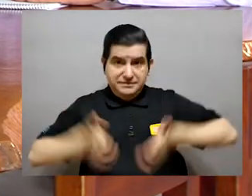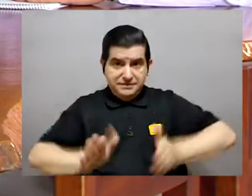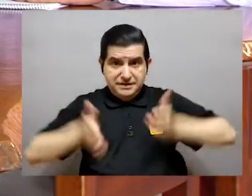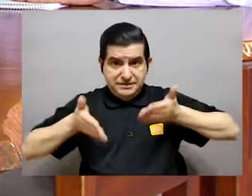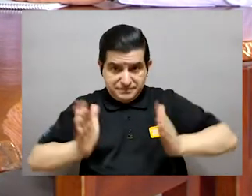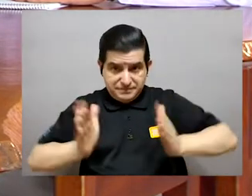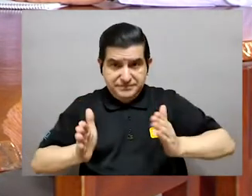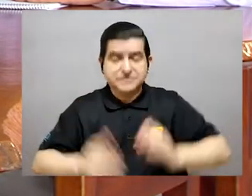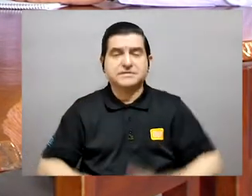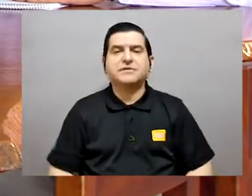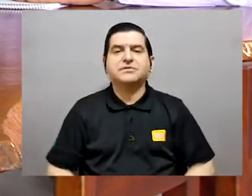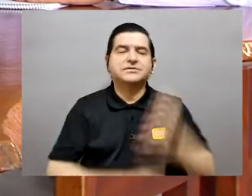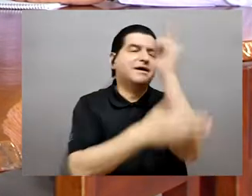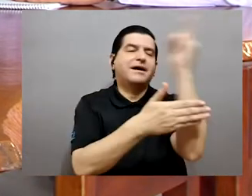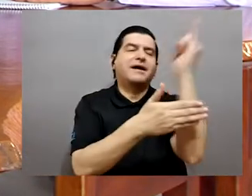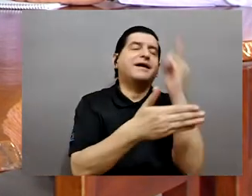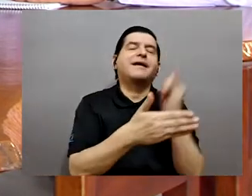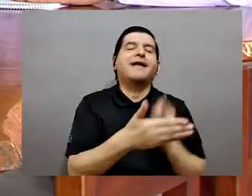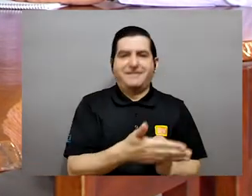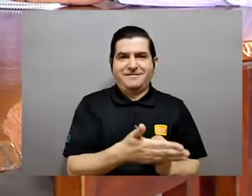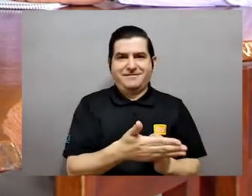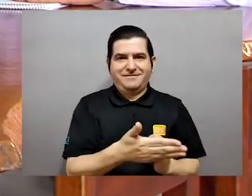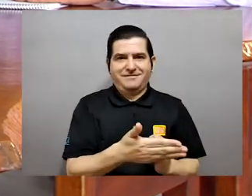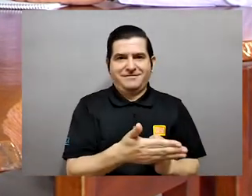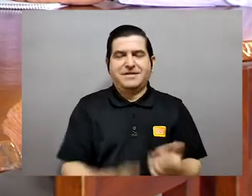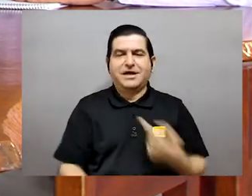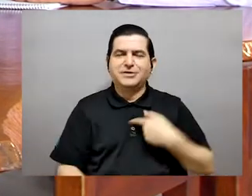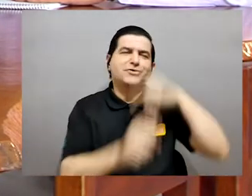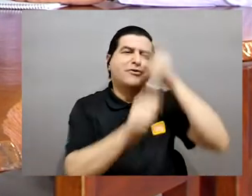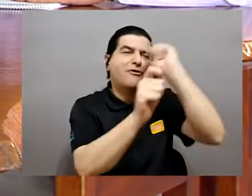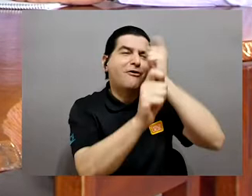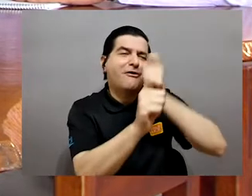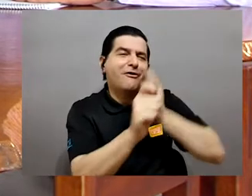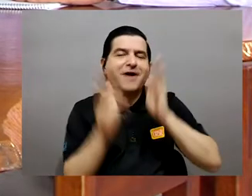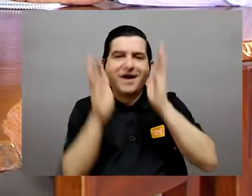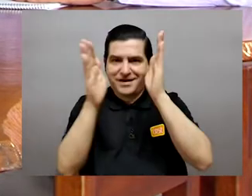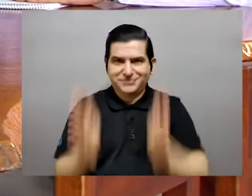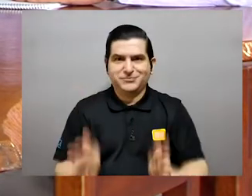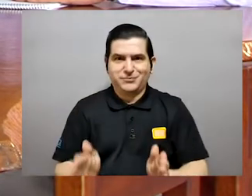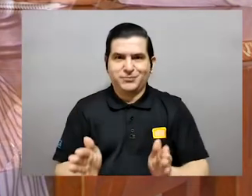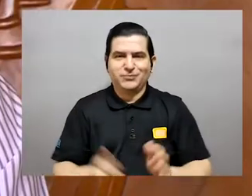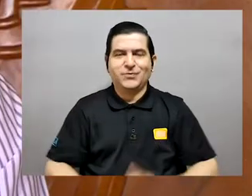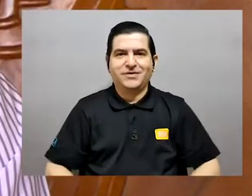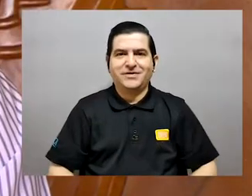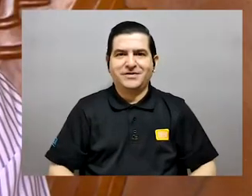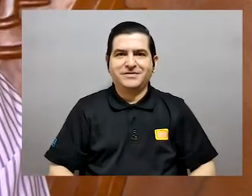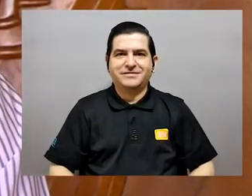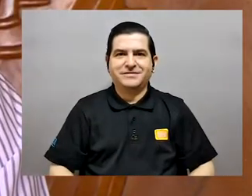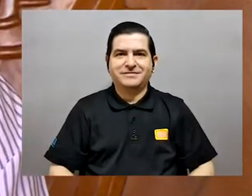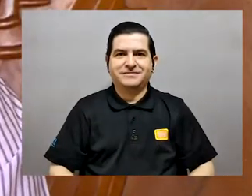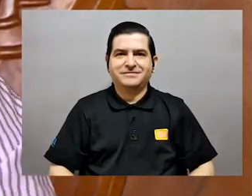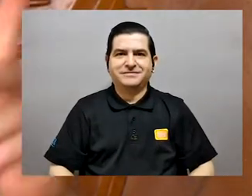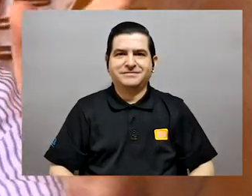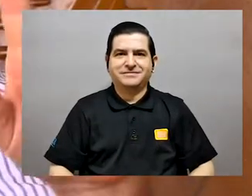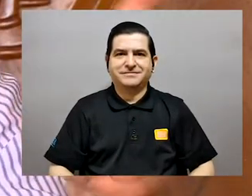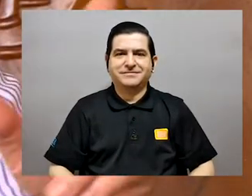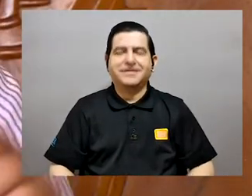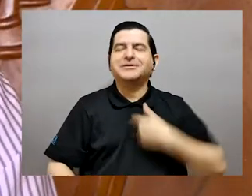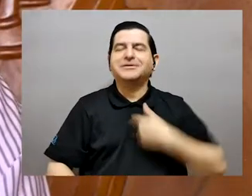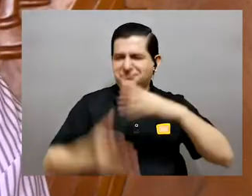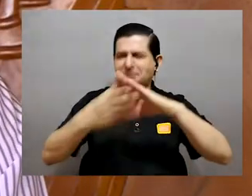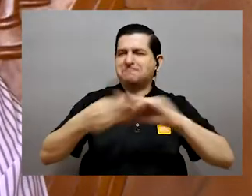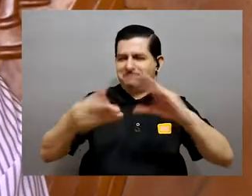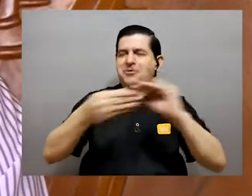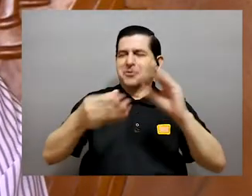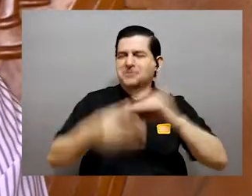esto. Todas las cosas malavidas y mal pensadas, ¿verdad? Entonces yo le digo, no, para eso no se